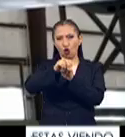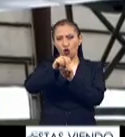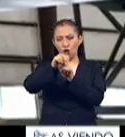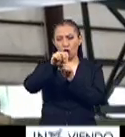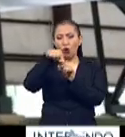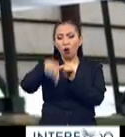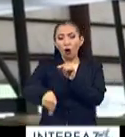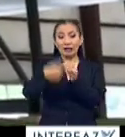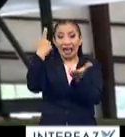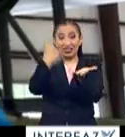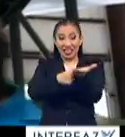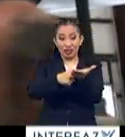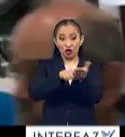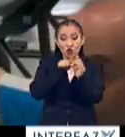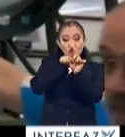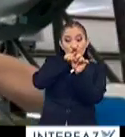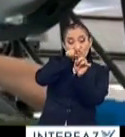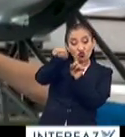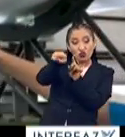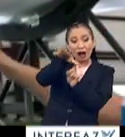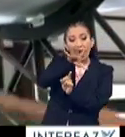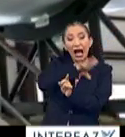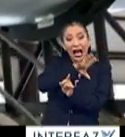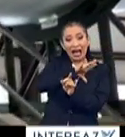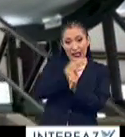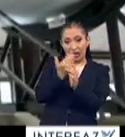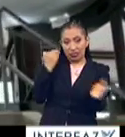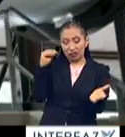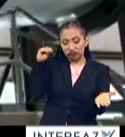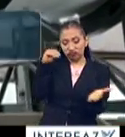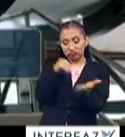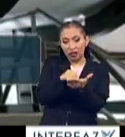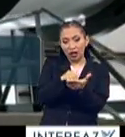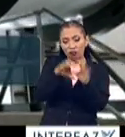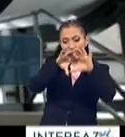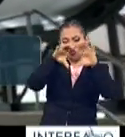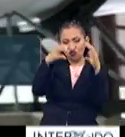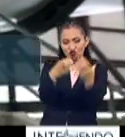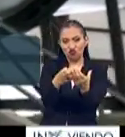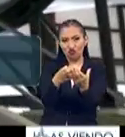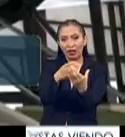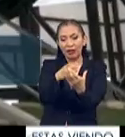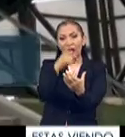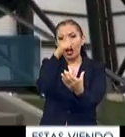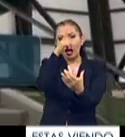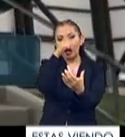parte interna es donde iba el módulo lunar,